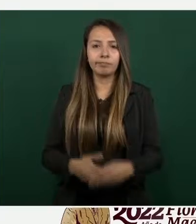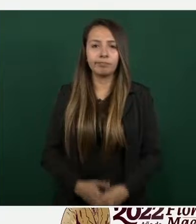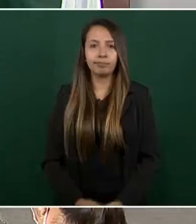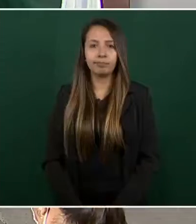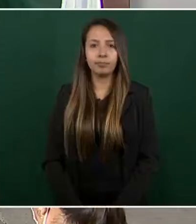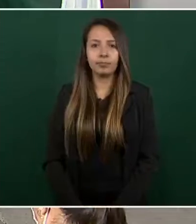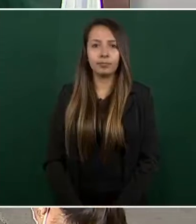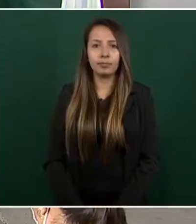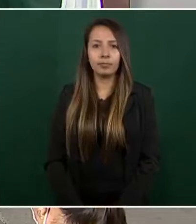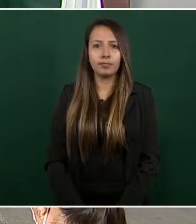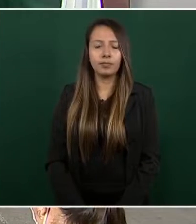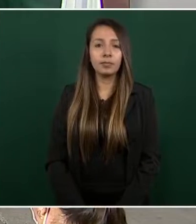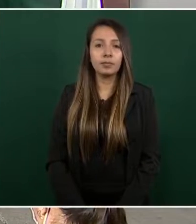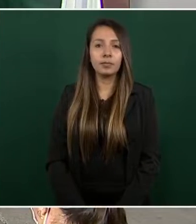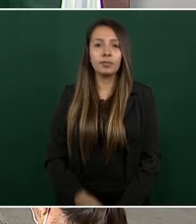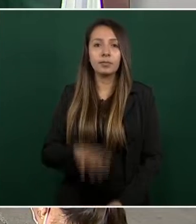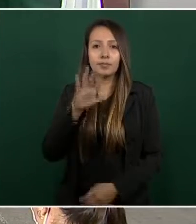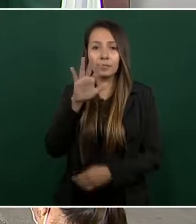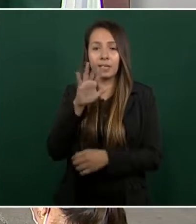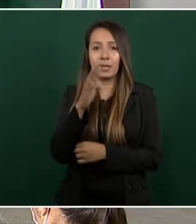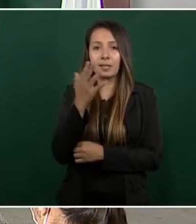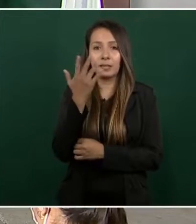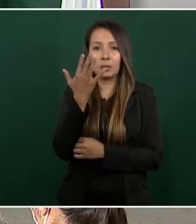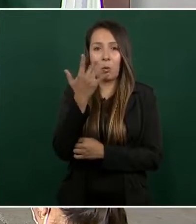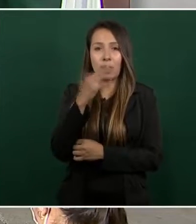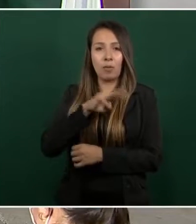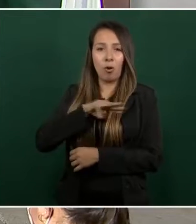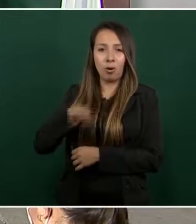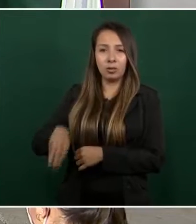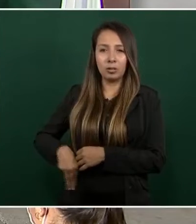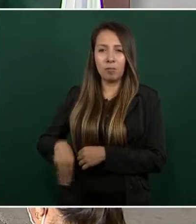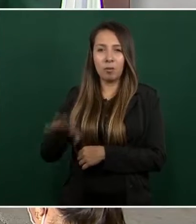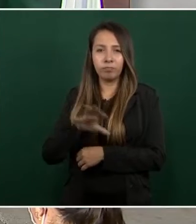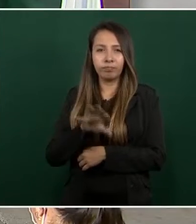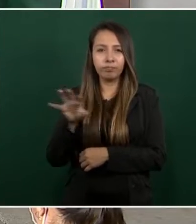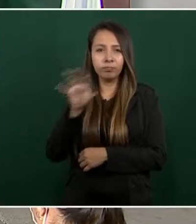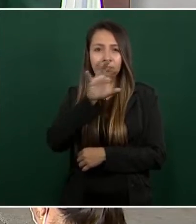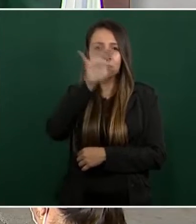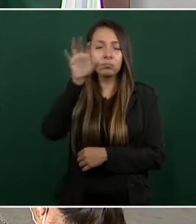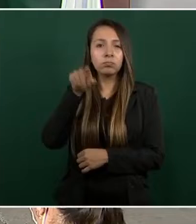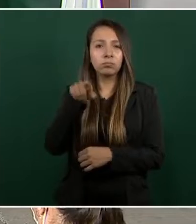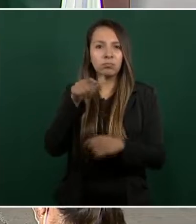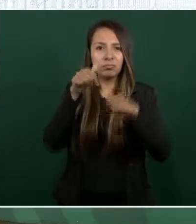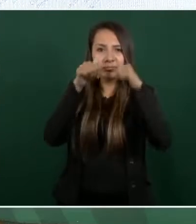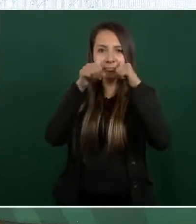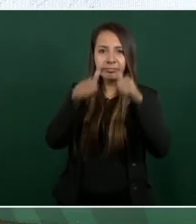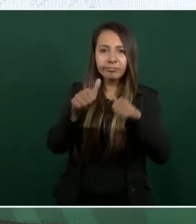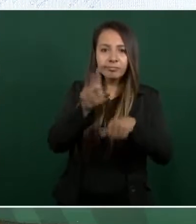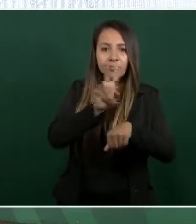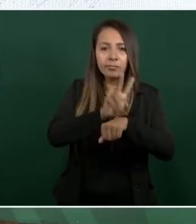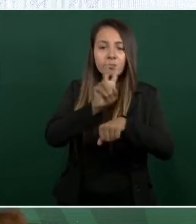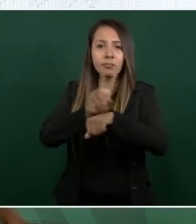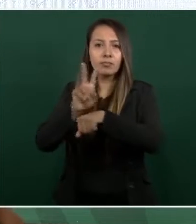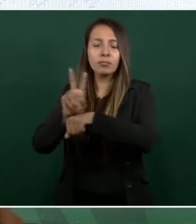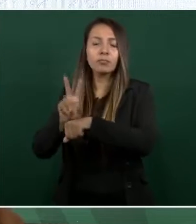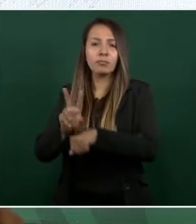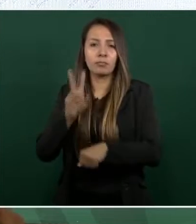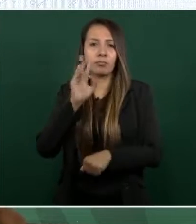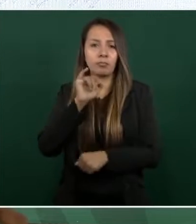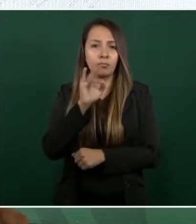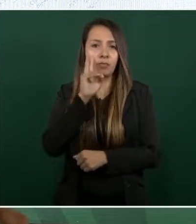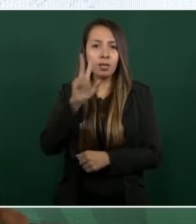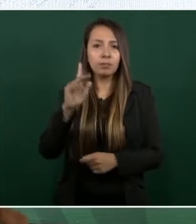Y en los 50 municipios prioritarios donde estamos concentrados, aquí hay una disminución